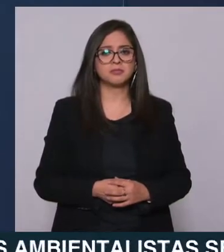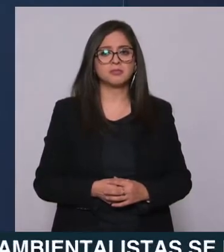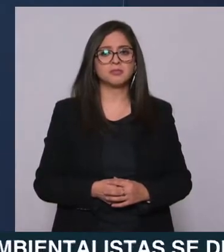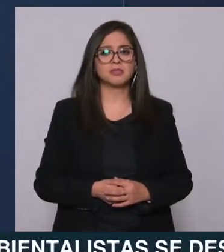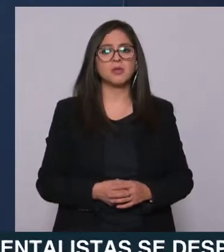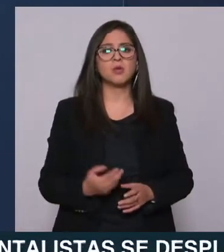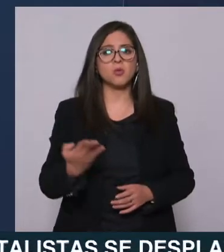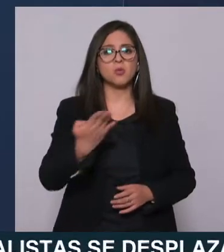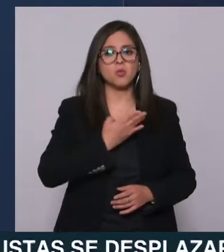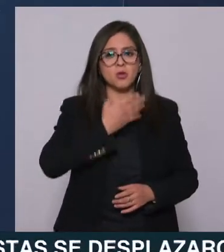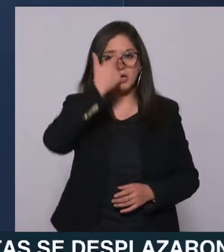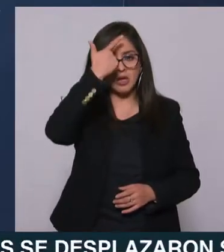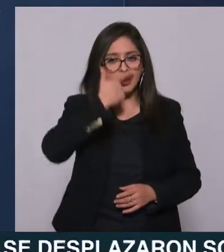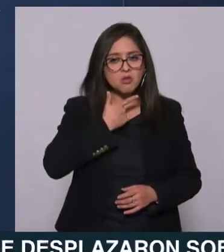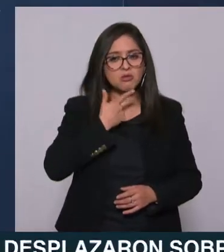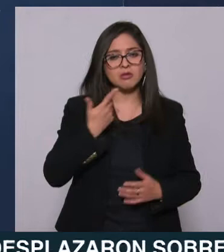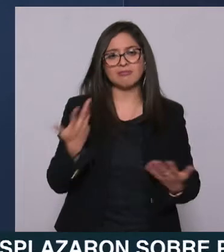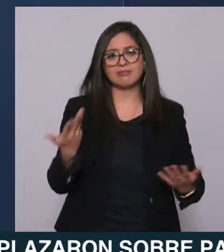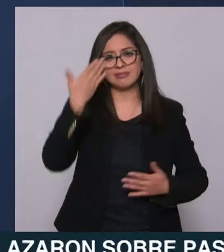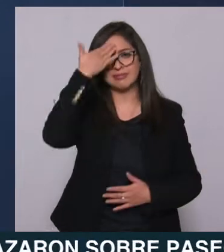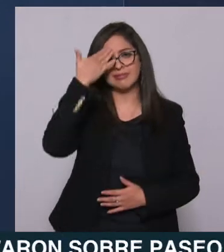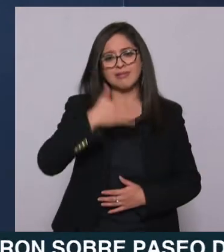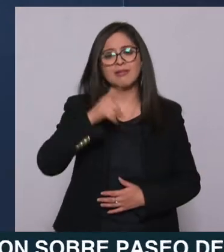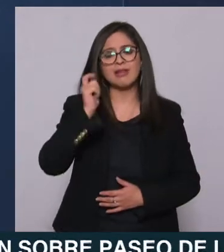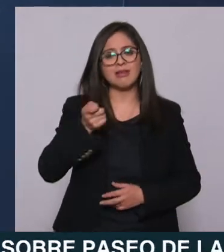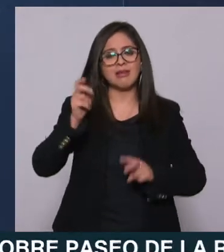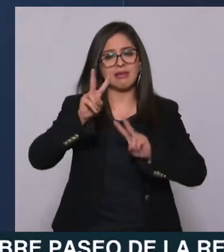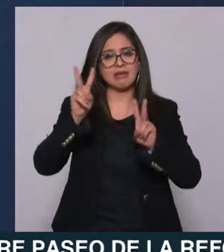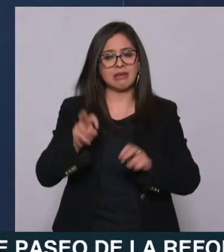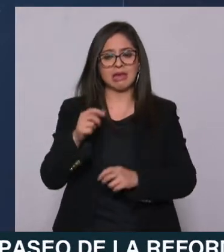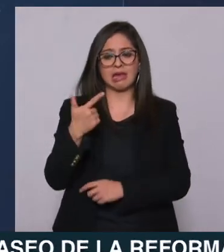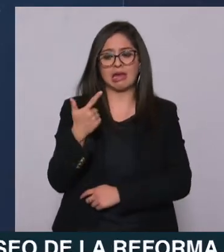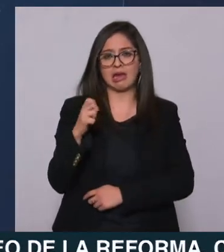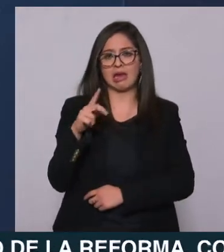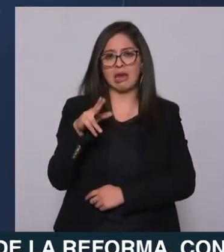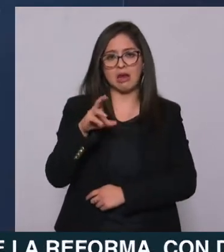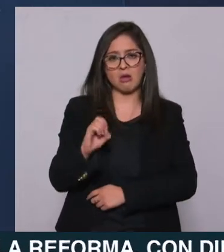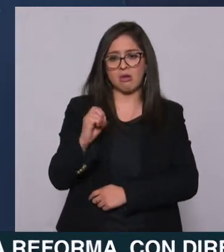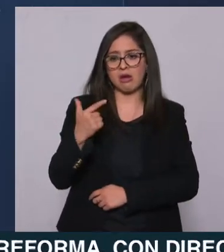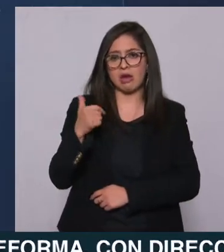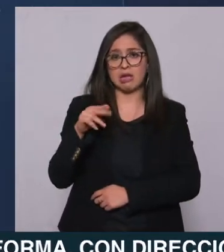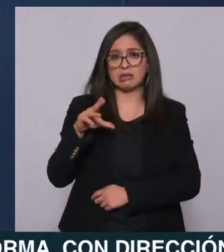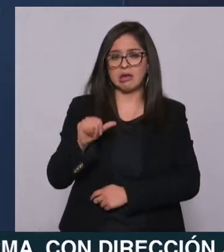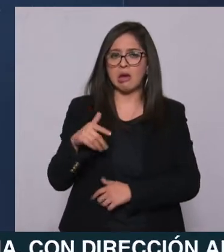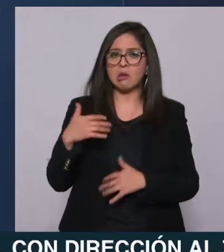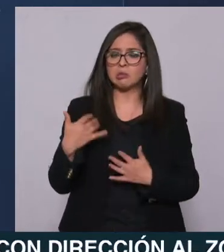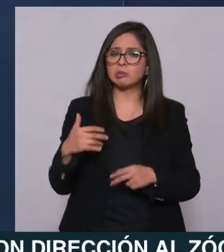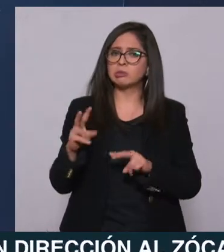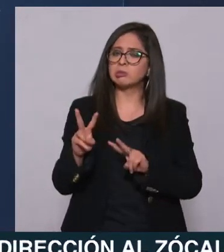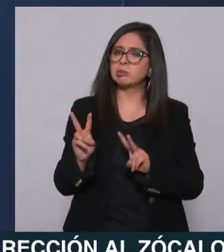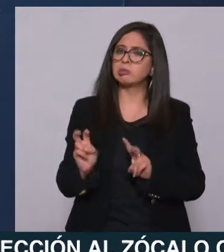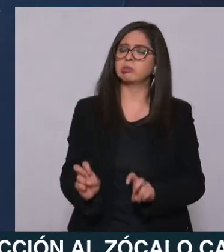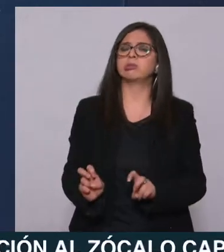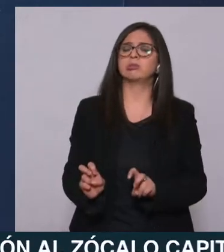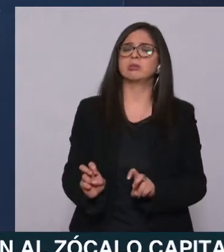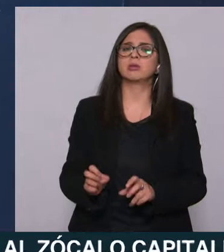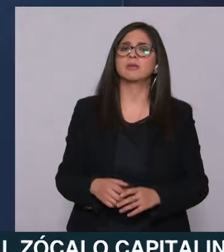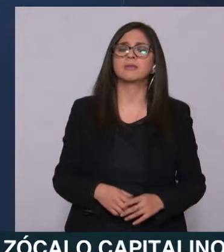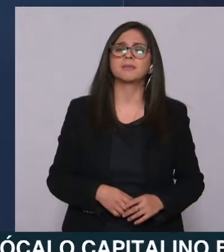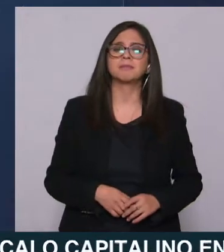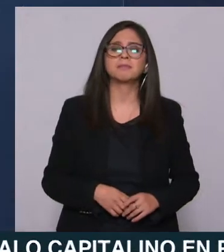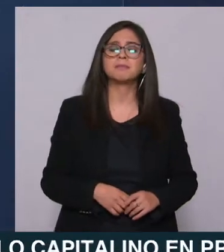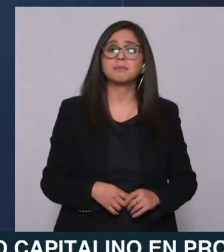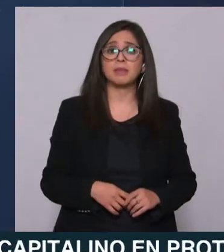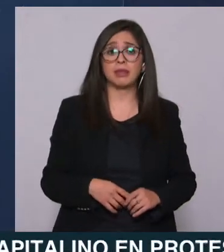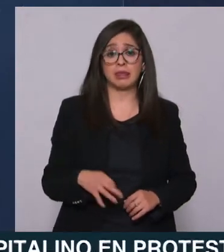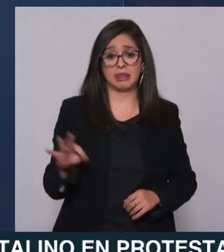Buenas noches. Pues es inevitable hablar del caso Genaro García Luna, un caso que de alguna manera, quizá este